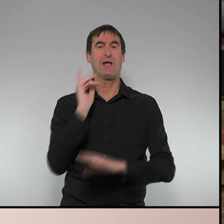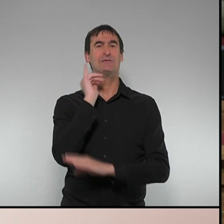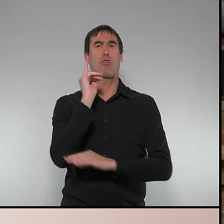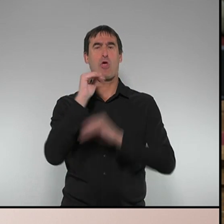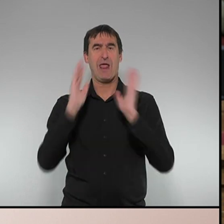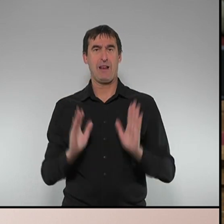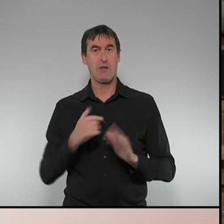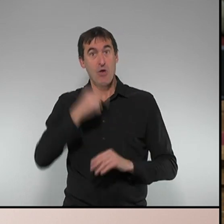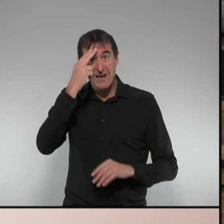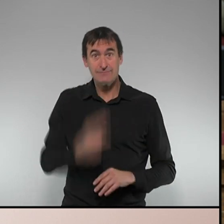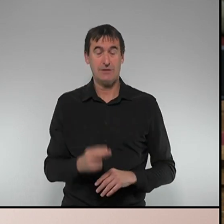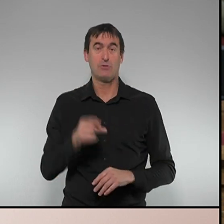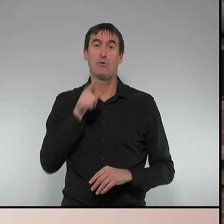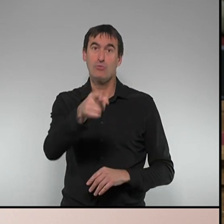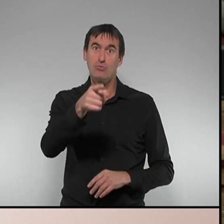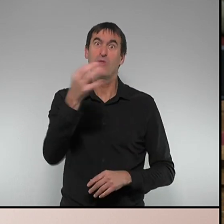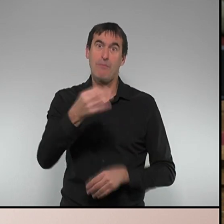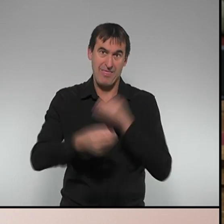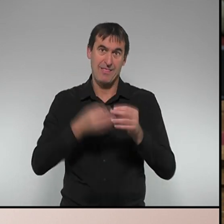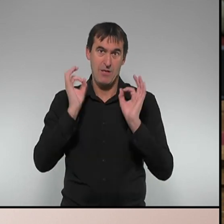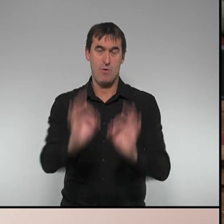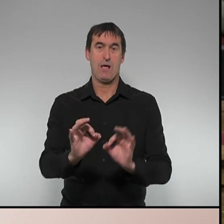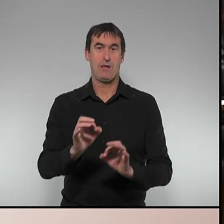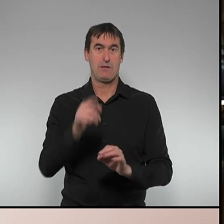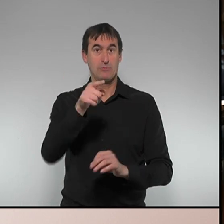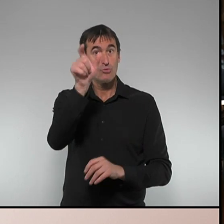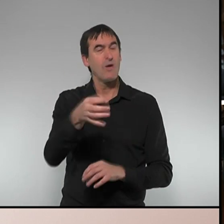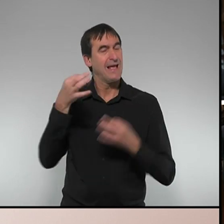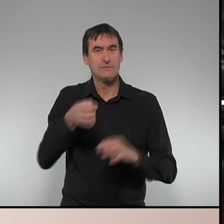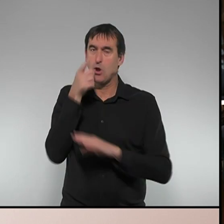Respeto institucional. Haga usted lo mismo. Es su obligación. Muchas gracias.